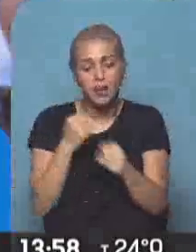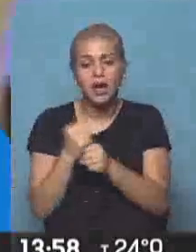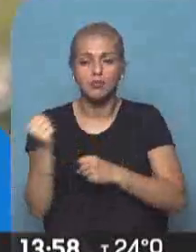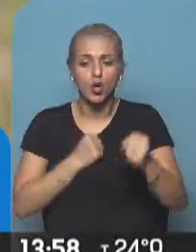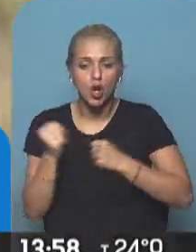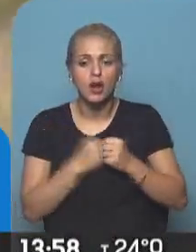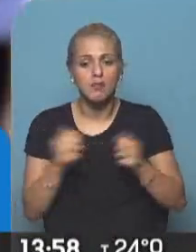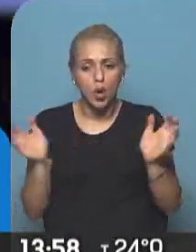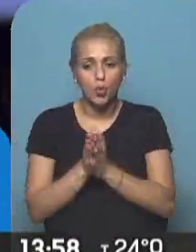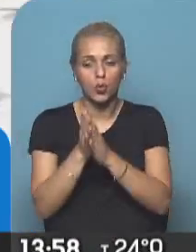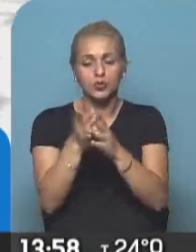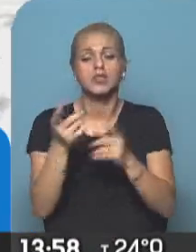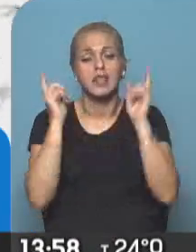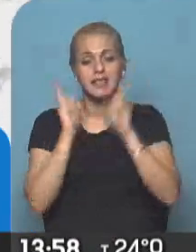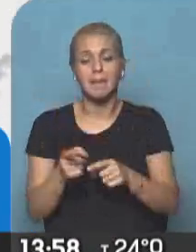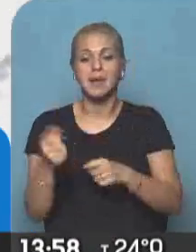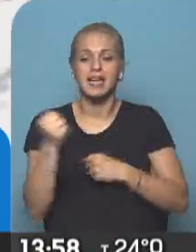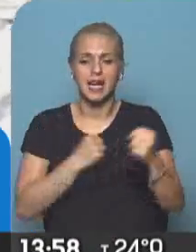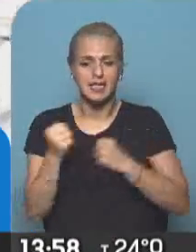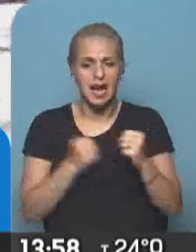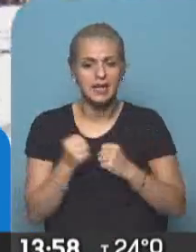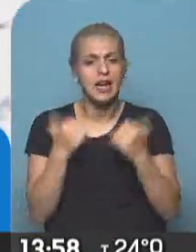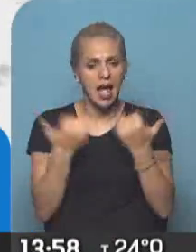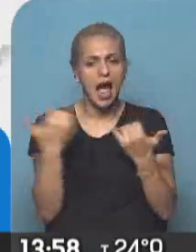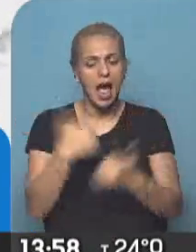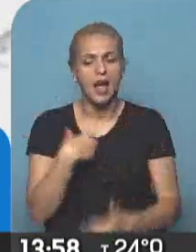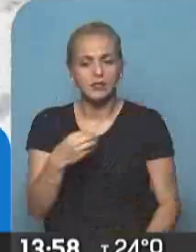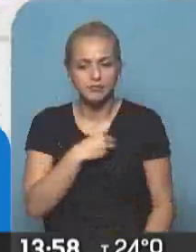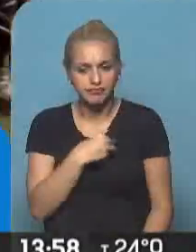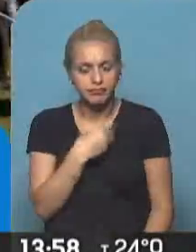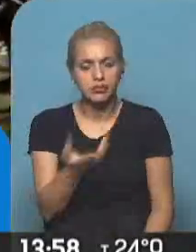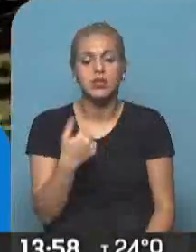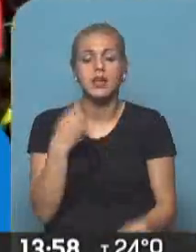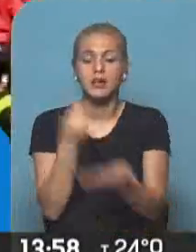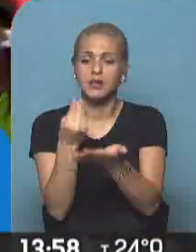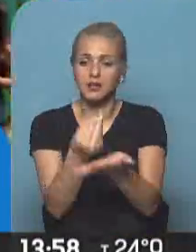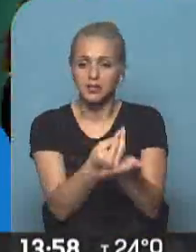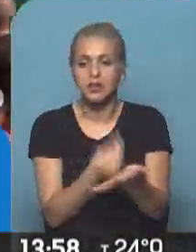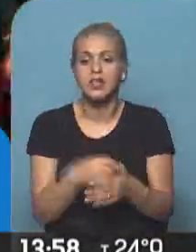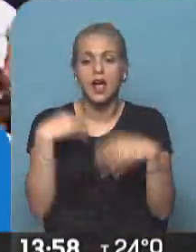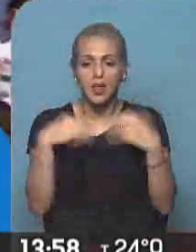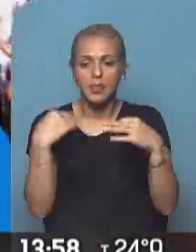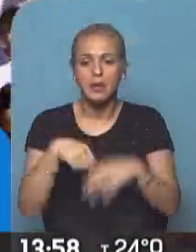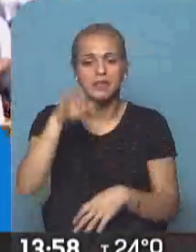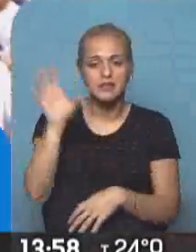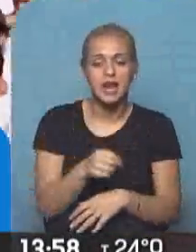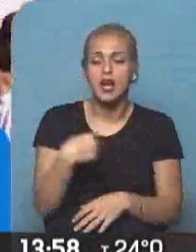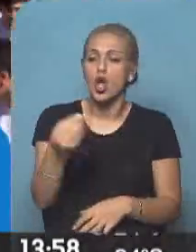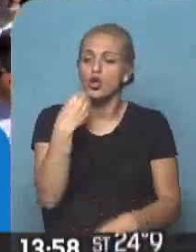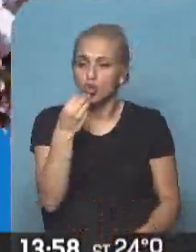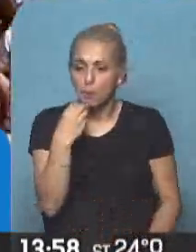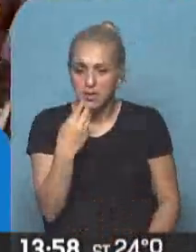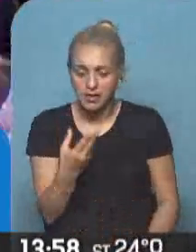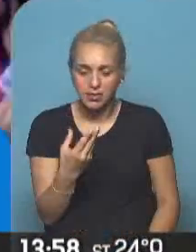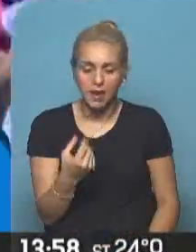además la carrera tiene una finalidad solidaria los participantes deberán acercarse con alimentos no perecederos